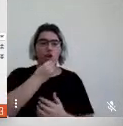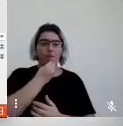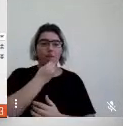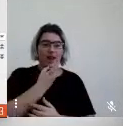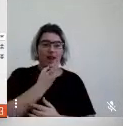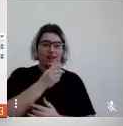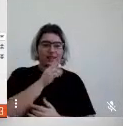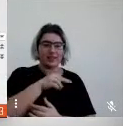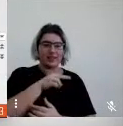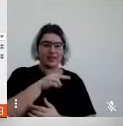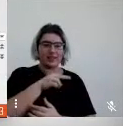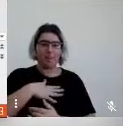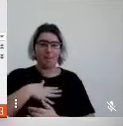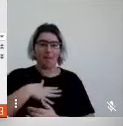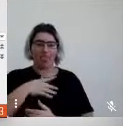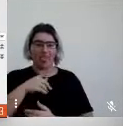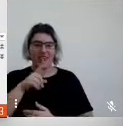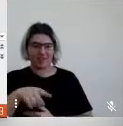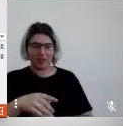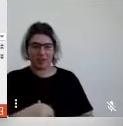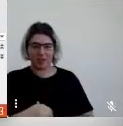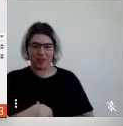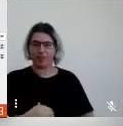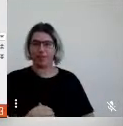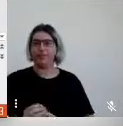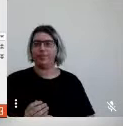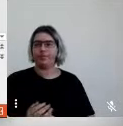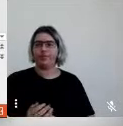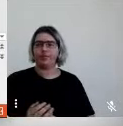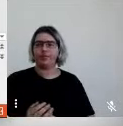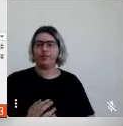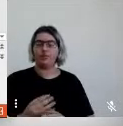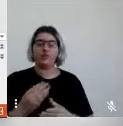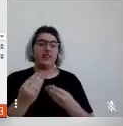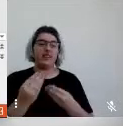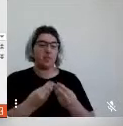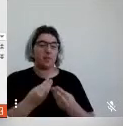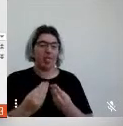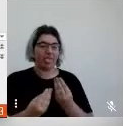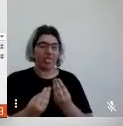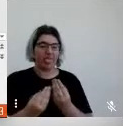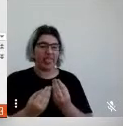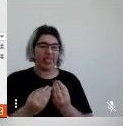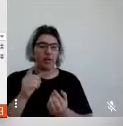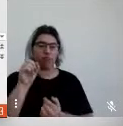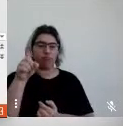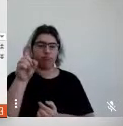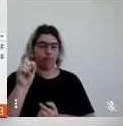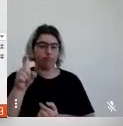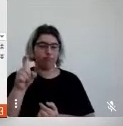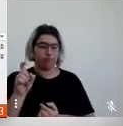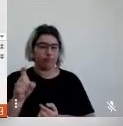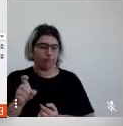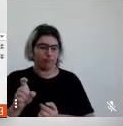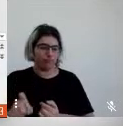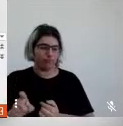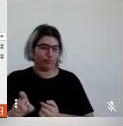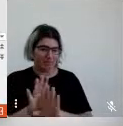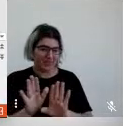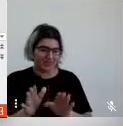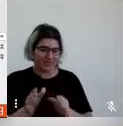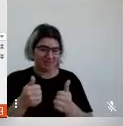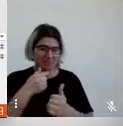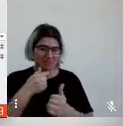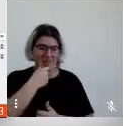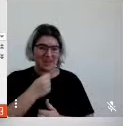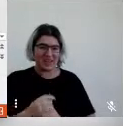no, lo voy cambiando desde aquí Vale, manual. Vale, ok. y ya está, Sí. ¿vale? Perfecto, gracias, Cristina. Nada, hombre, gracias por avisarme. Es